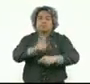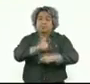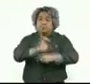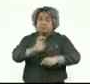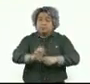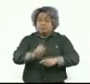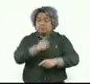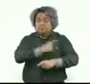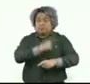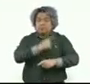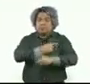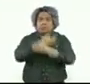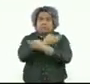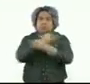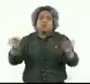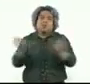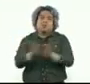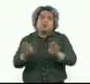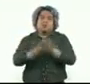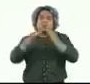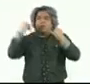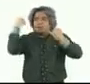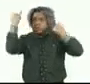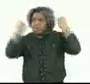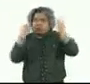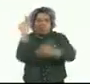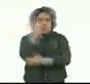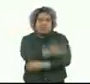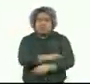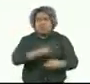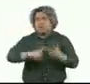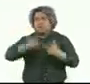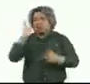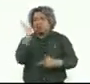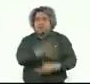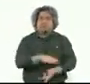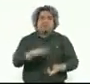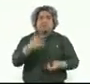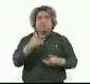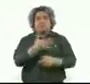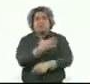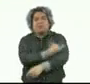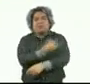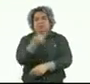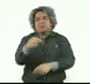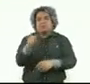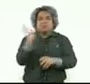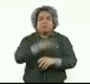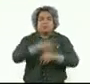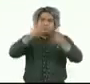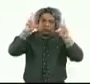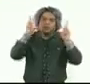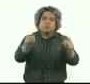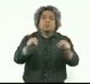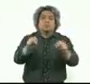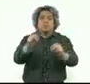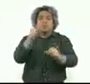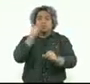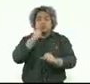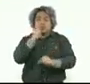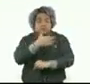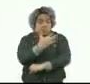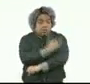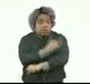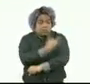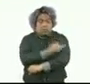ayúdenos a que no surjan notas falsas y en algunos casos malintencionadas, que hablen que la vacuna